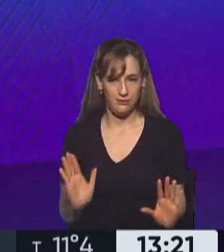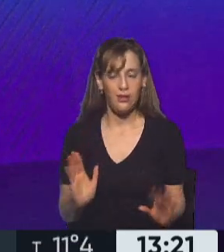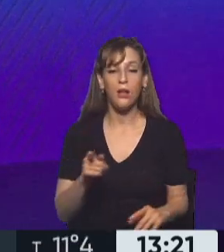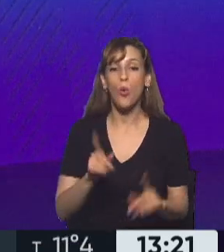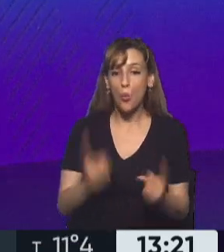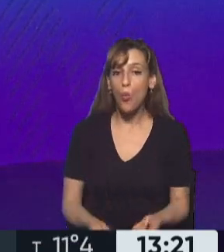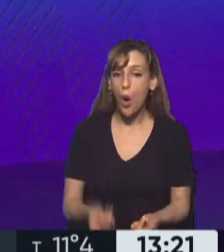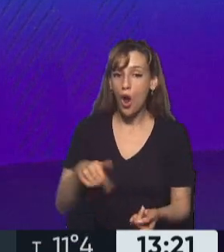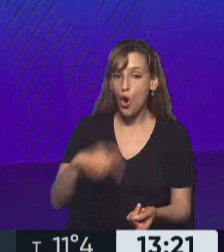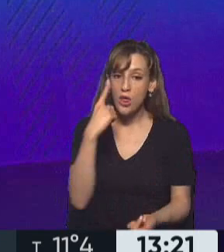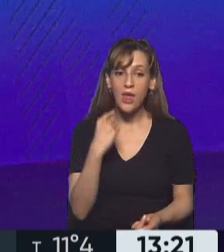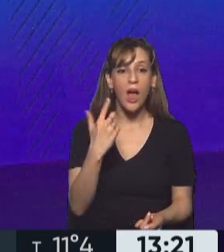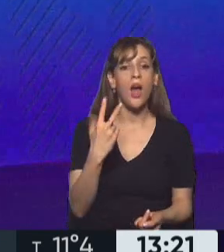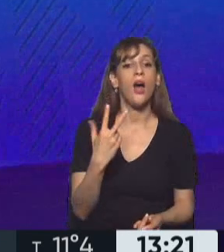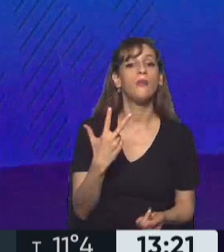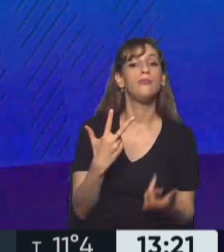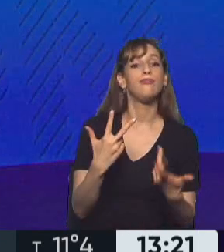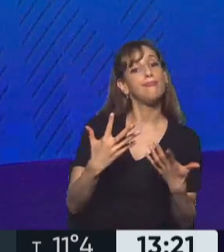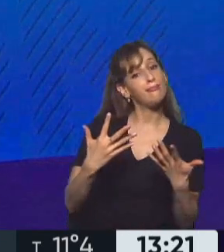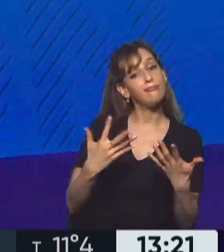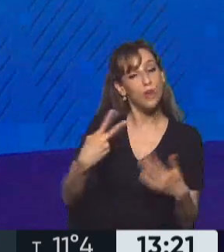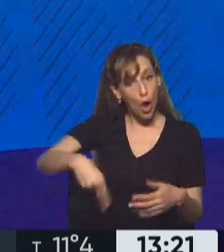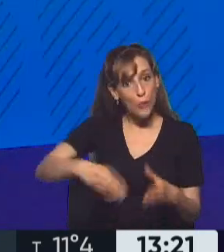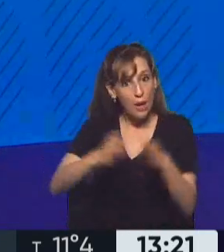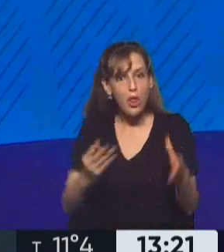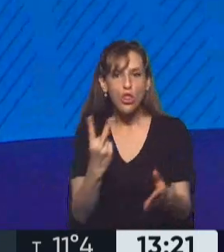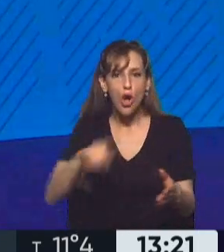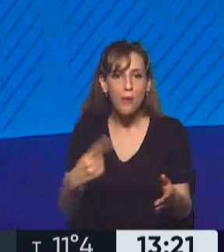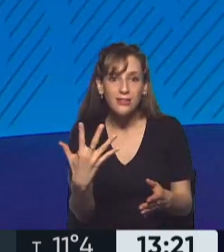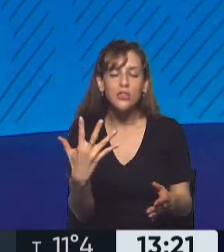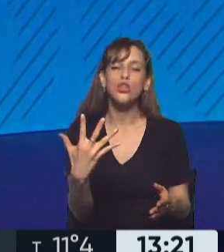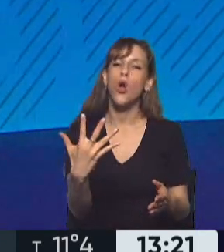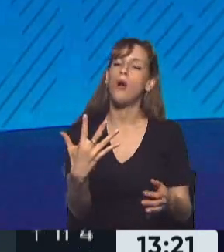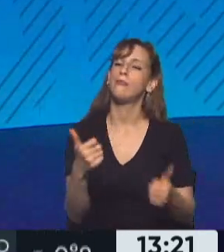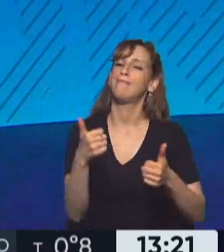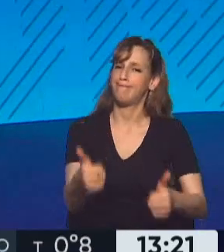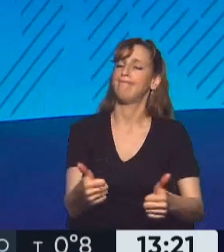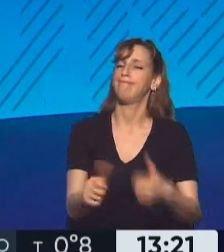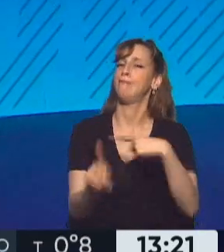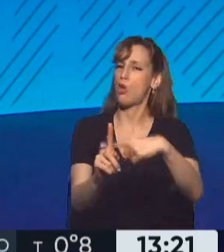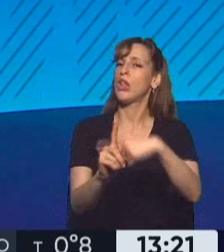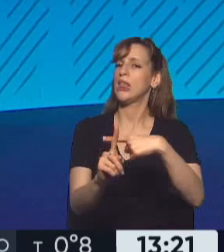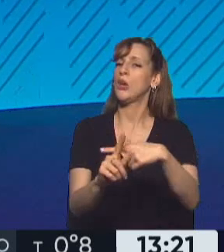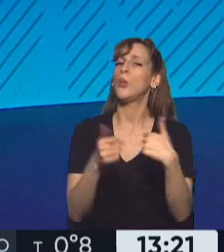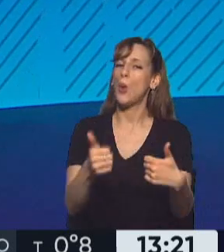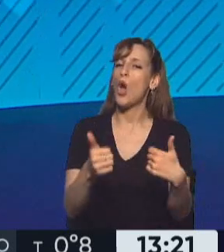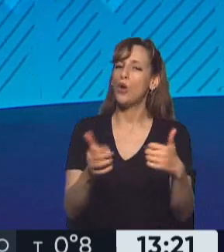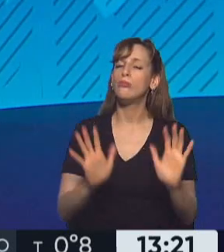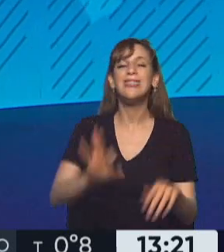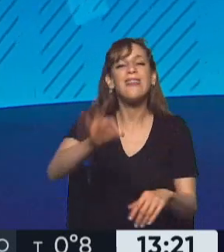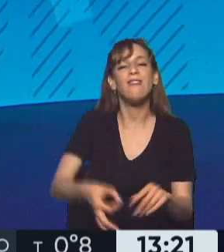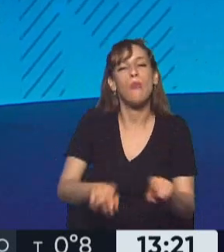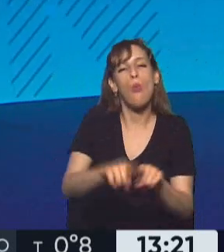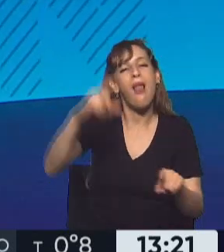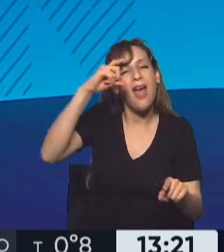es importante y seguramente habrá que sostener la política de controles de precios. Sabemos que hay un congelamiento hasta los primeros días de enero